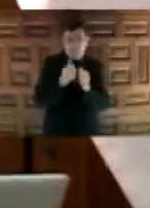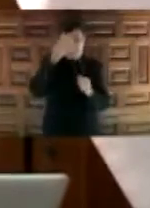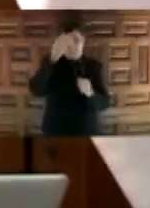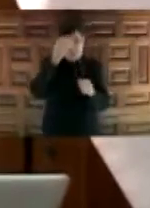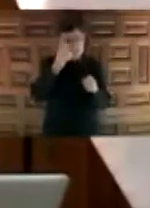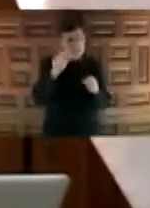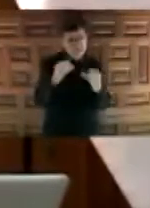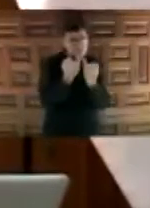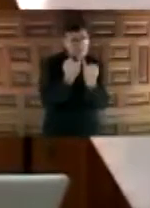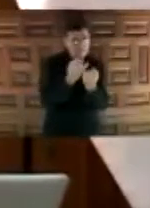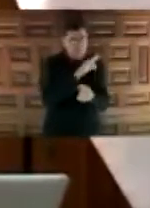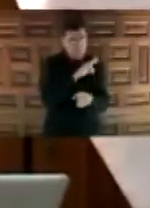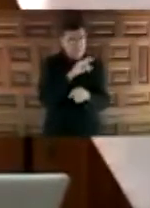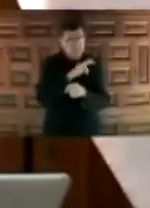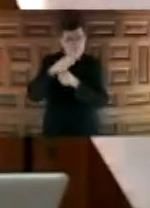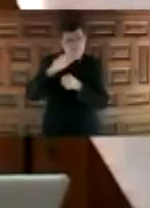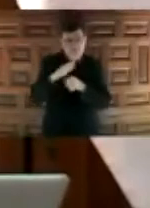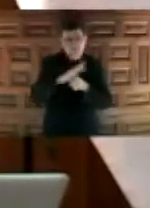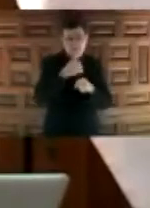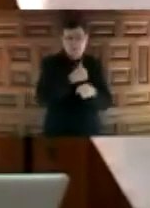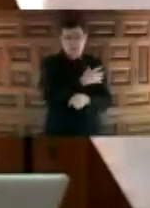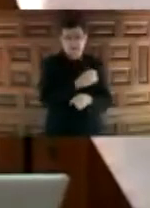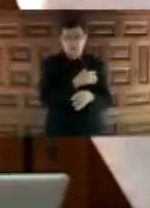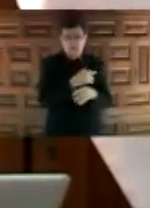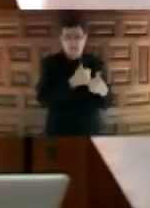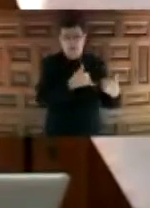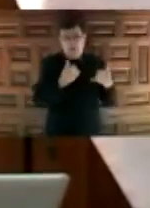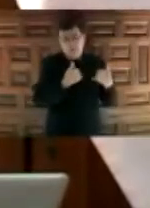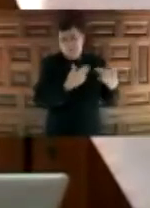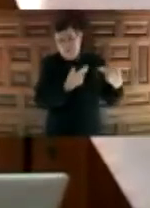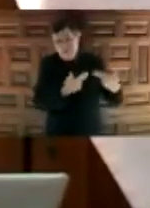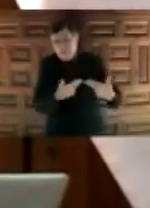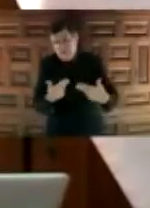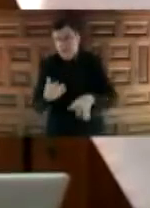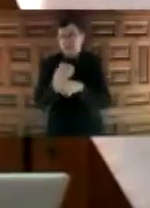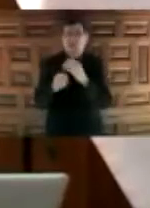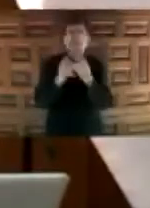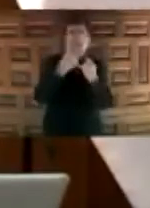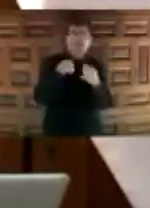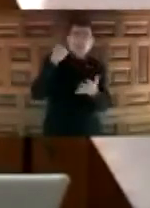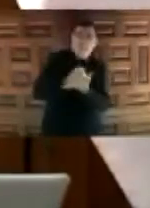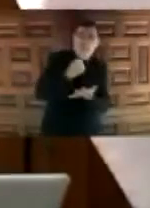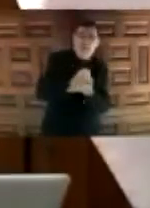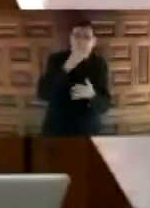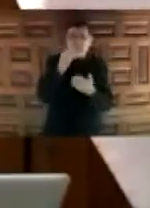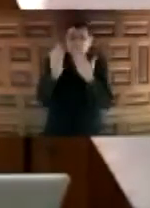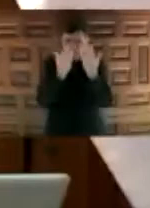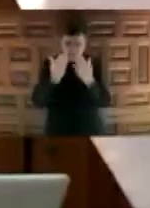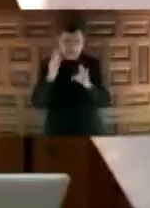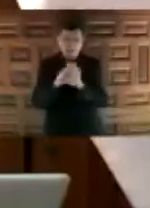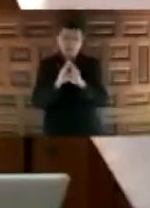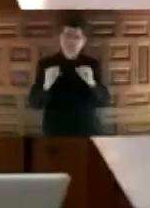aprendizaje, pero también posibilidad de elegir para nuestros jóvenes. No es justo que se impongan condiciones de estudio